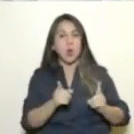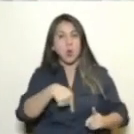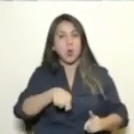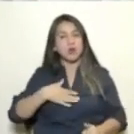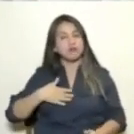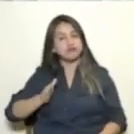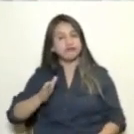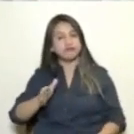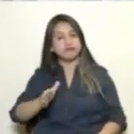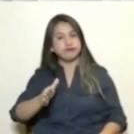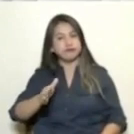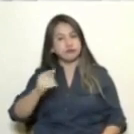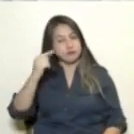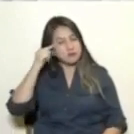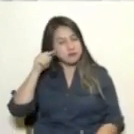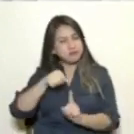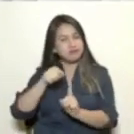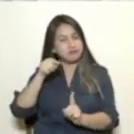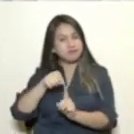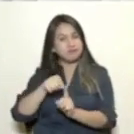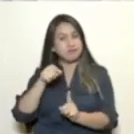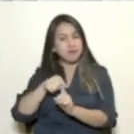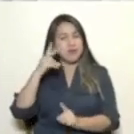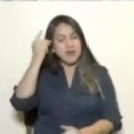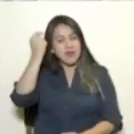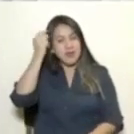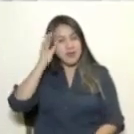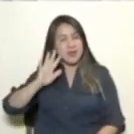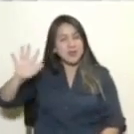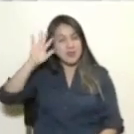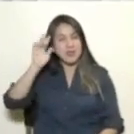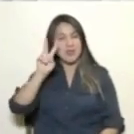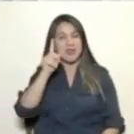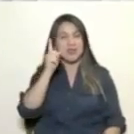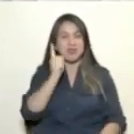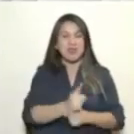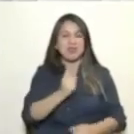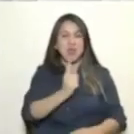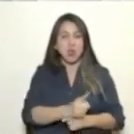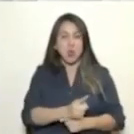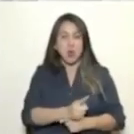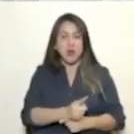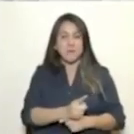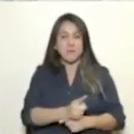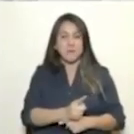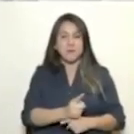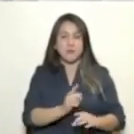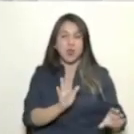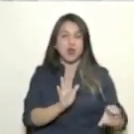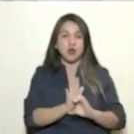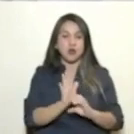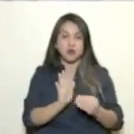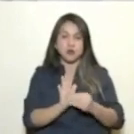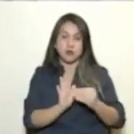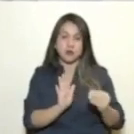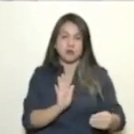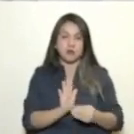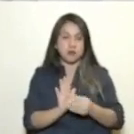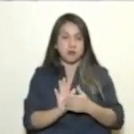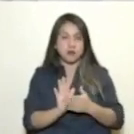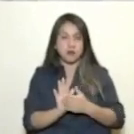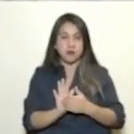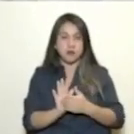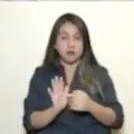quisieron seguir aferrados a las ideas matrices de esa dictadura que estaba plasmada en una constitución que no daba el